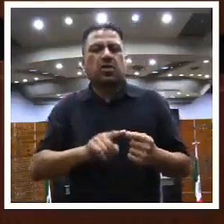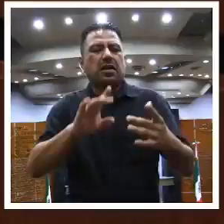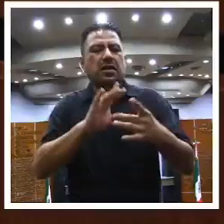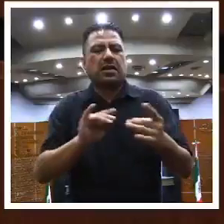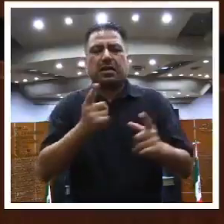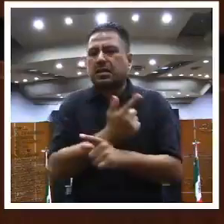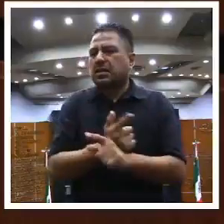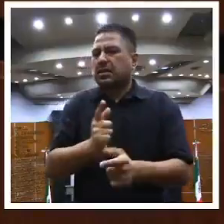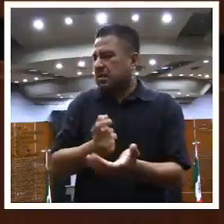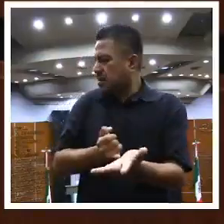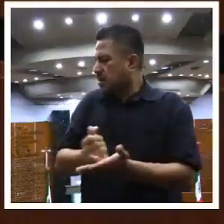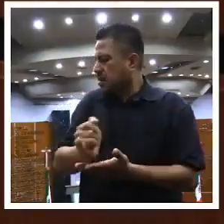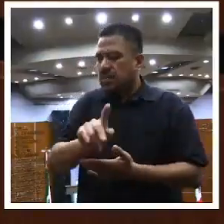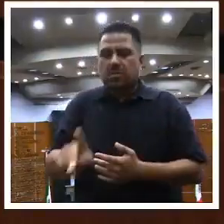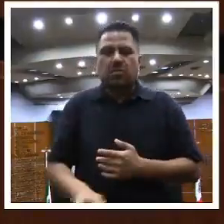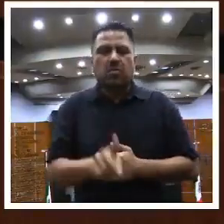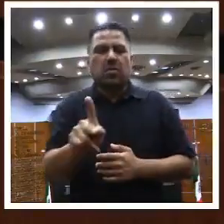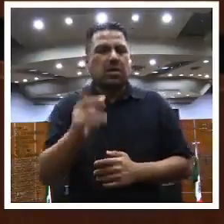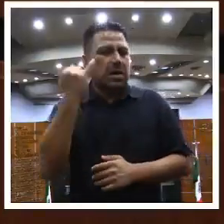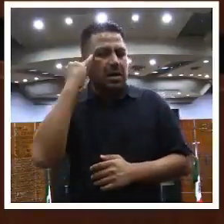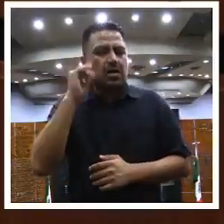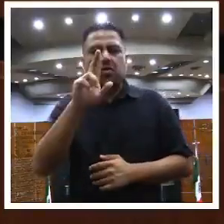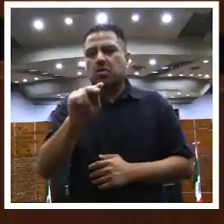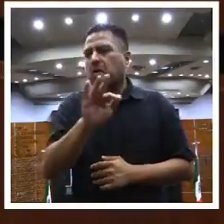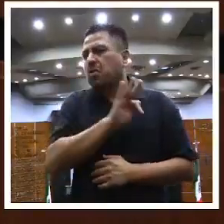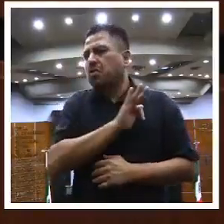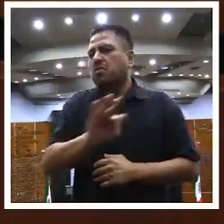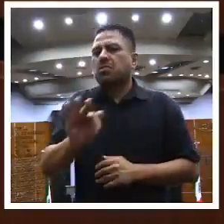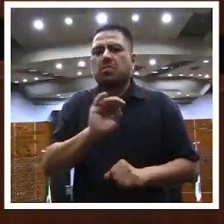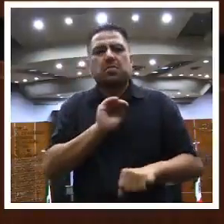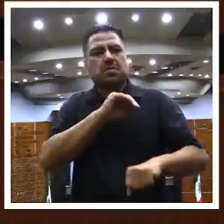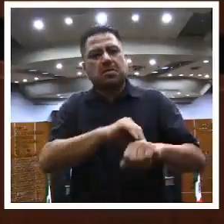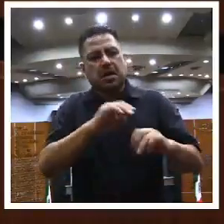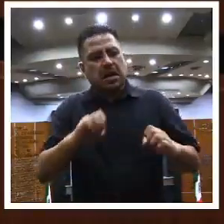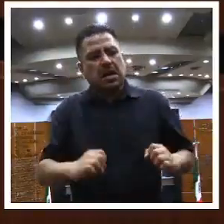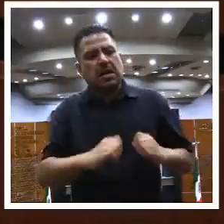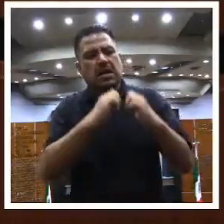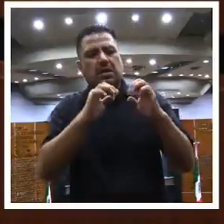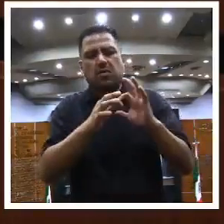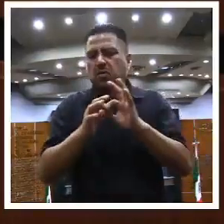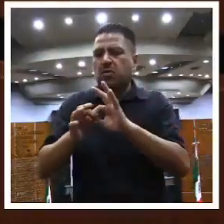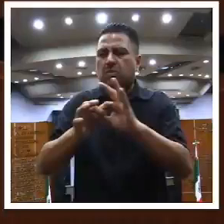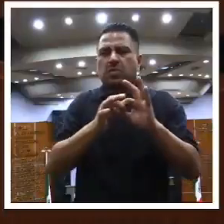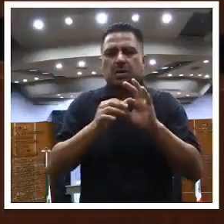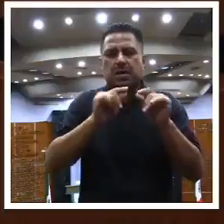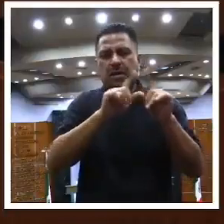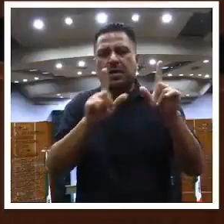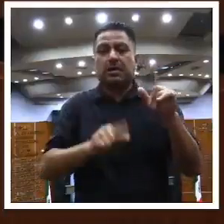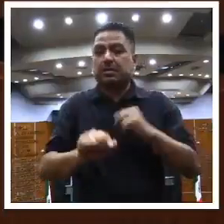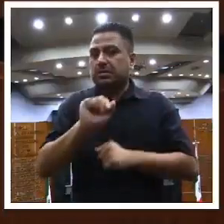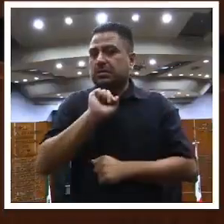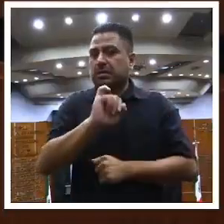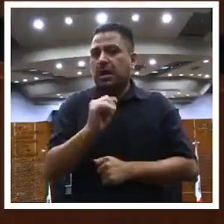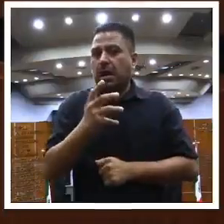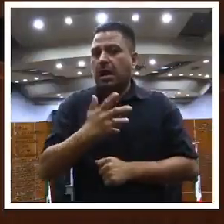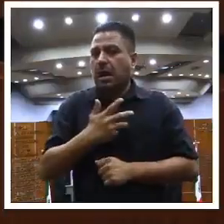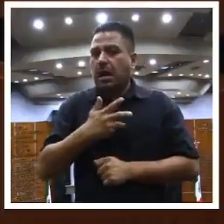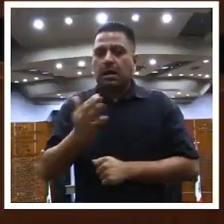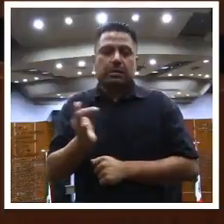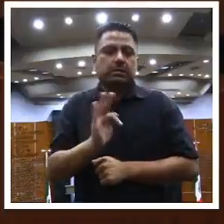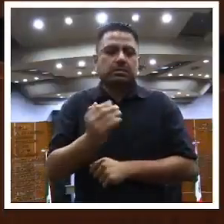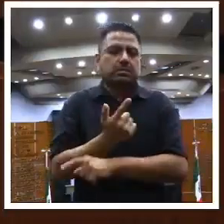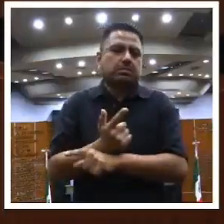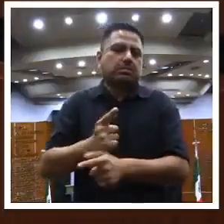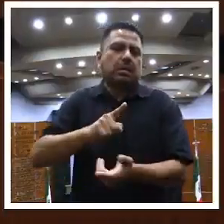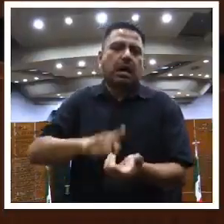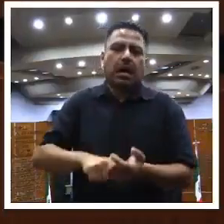libre determinación de los pueblos indígenas no se puede poner en riesgo la unidad nacional, pero sí implica la posibilidad de elegir libremente